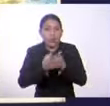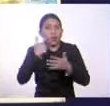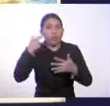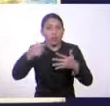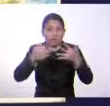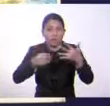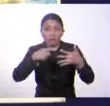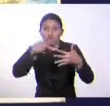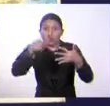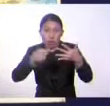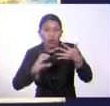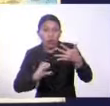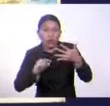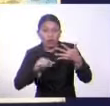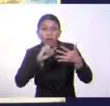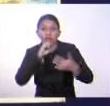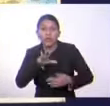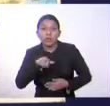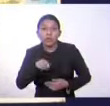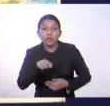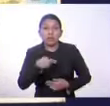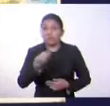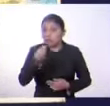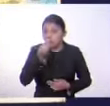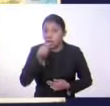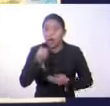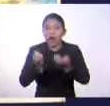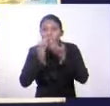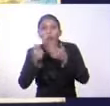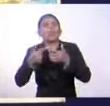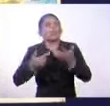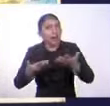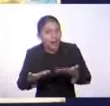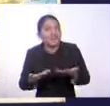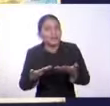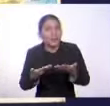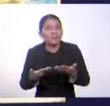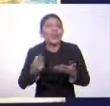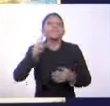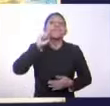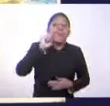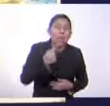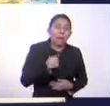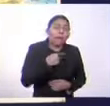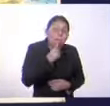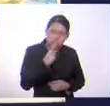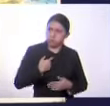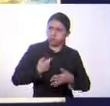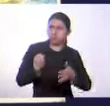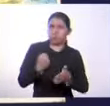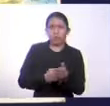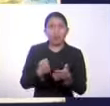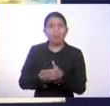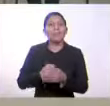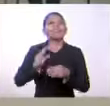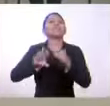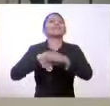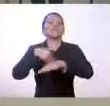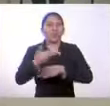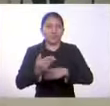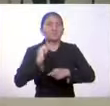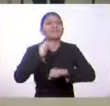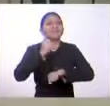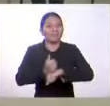alimentación, pero serán derechos humanos totalmente. Así es. En el marco también de lo que usted decía de la vida, de la realización,